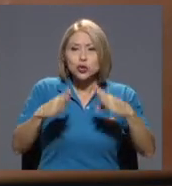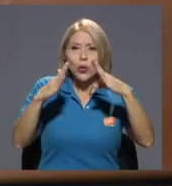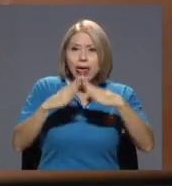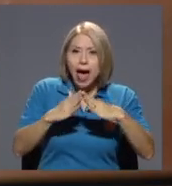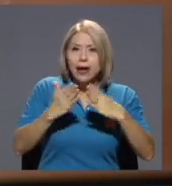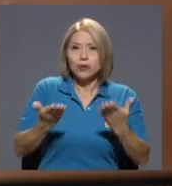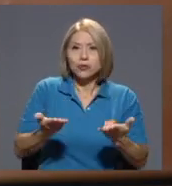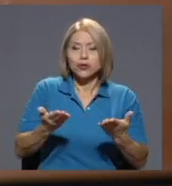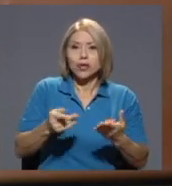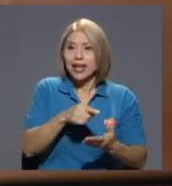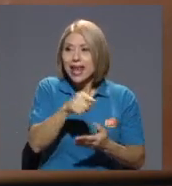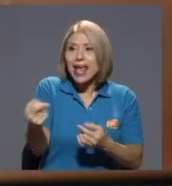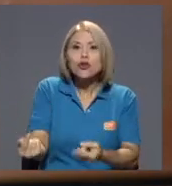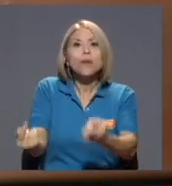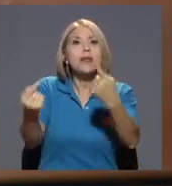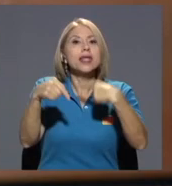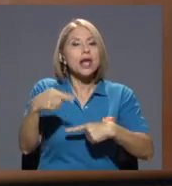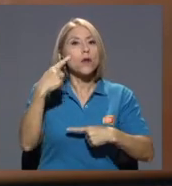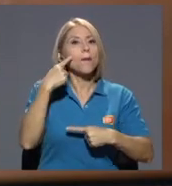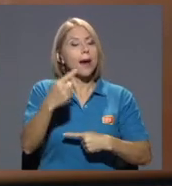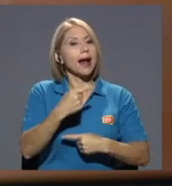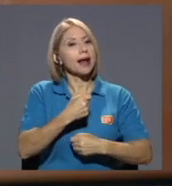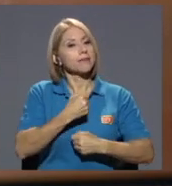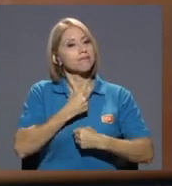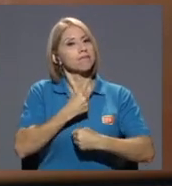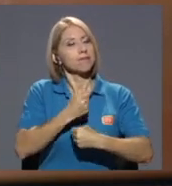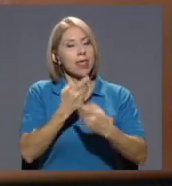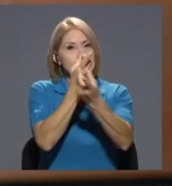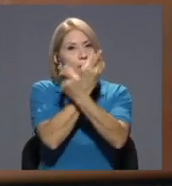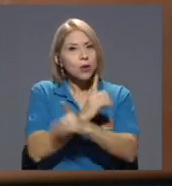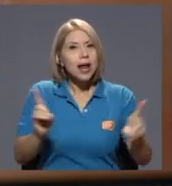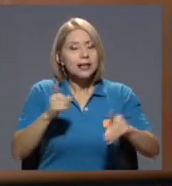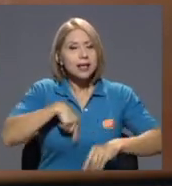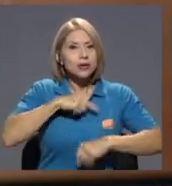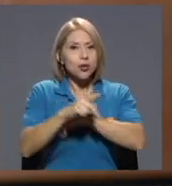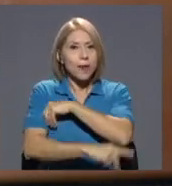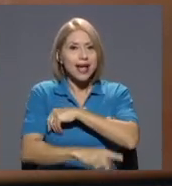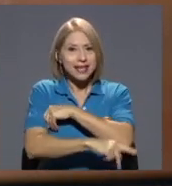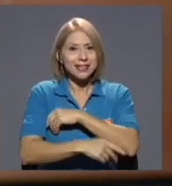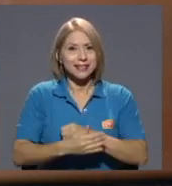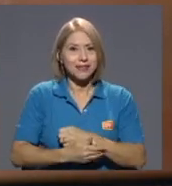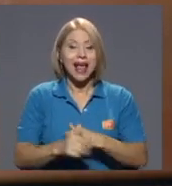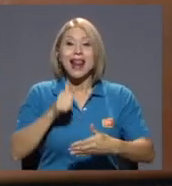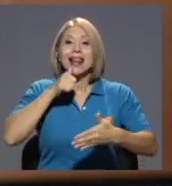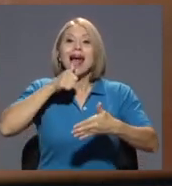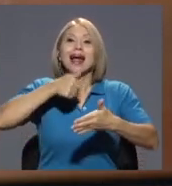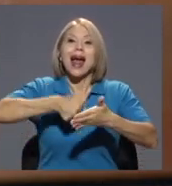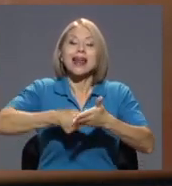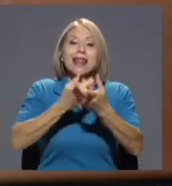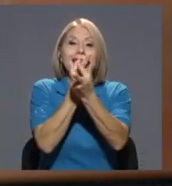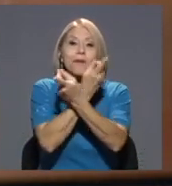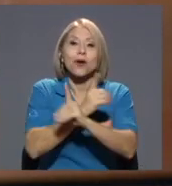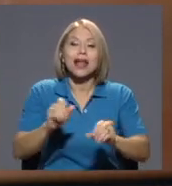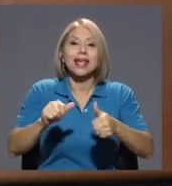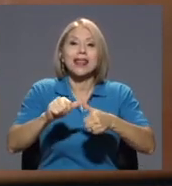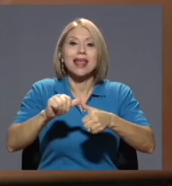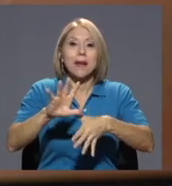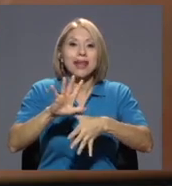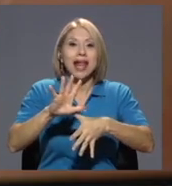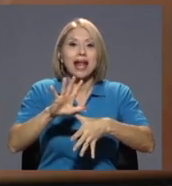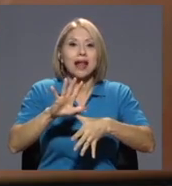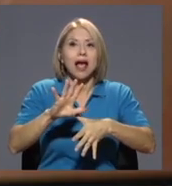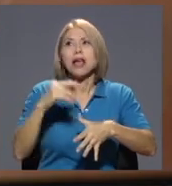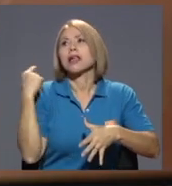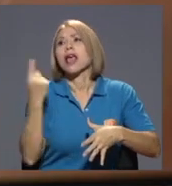vinieron en ser a ejercitar democracia en nuestro país la carta democrática interamericana que tanto se cacarea